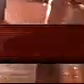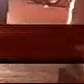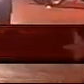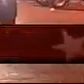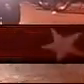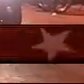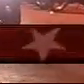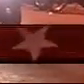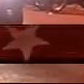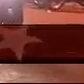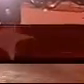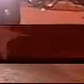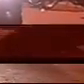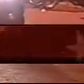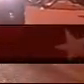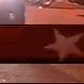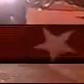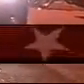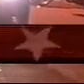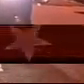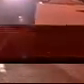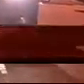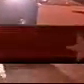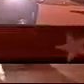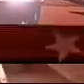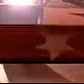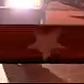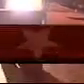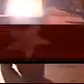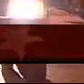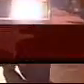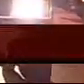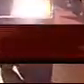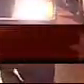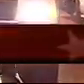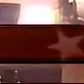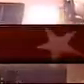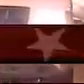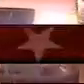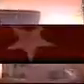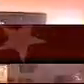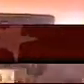2 de la mañana aproximadamente se acercaron ya a iniciar este toque de Diana. Desde